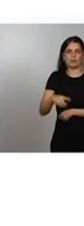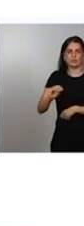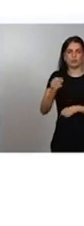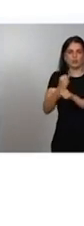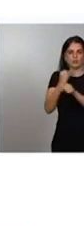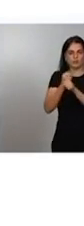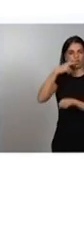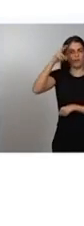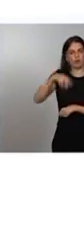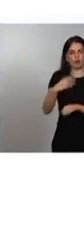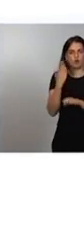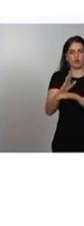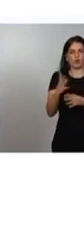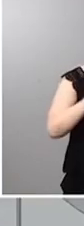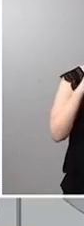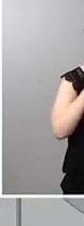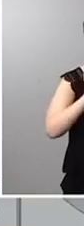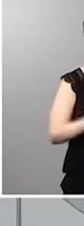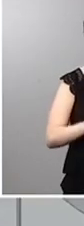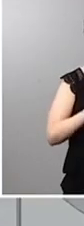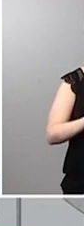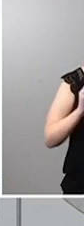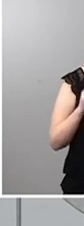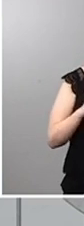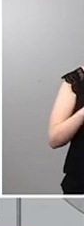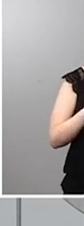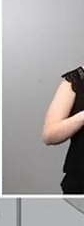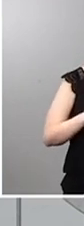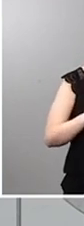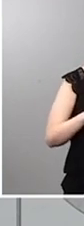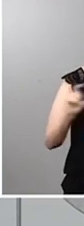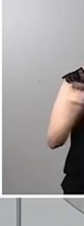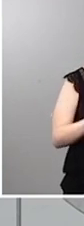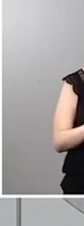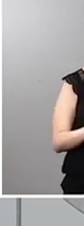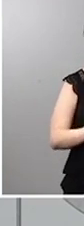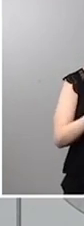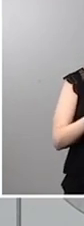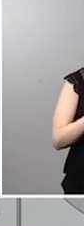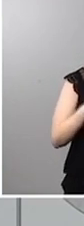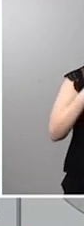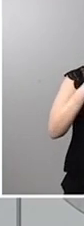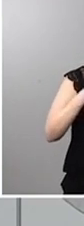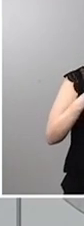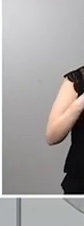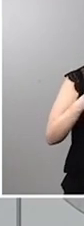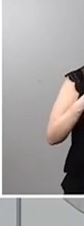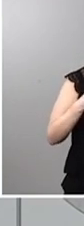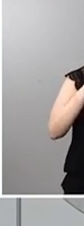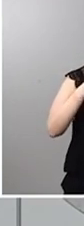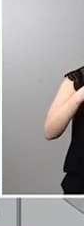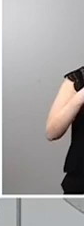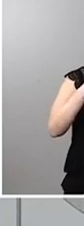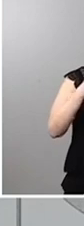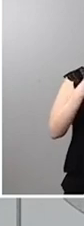Ferrovial. La globalización tiene unas reglas escritas y no escritas, y la Unión Europea las tiene escritas, que es libre circulación de